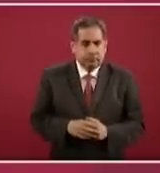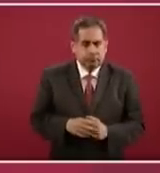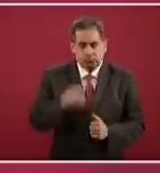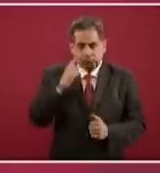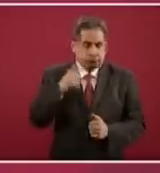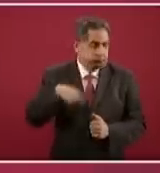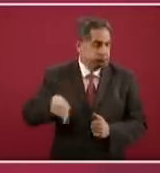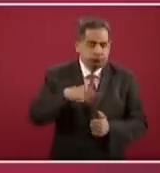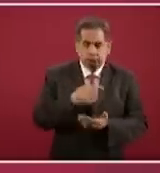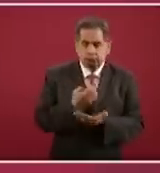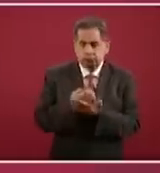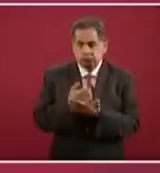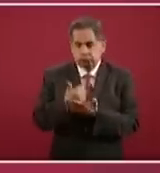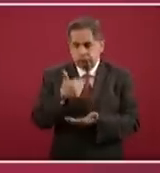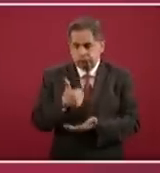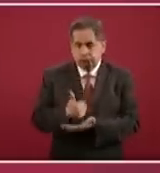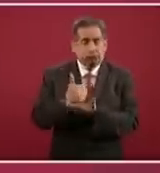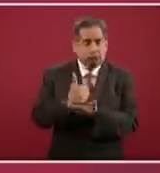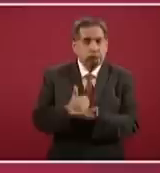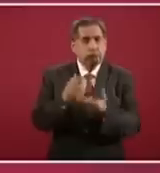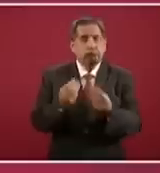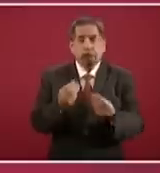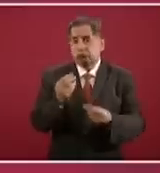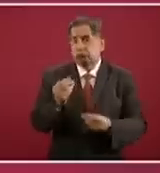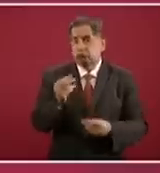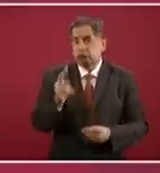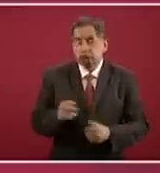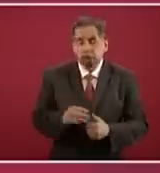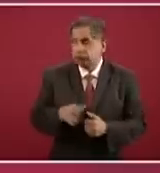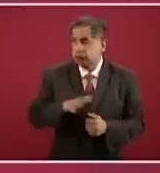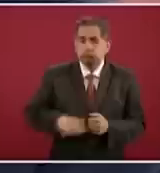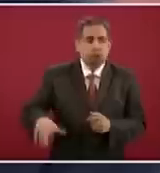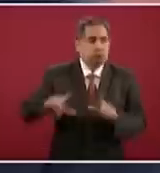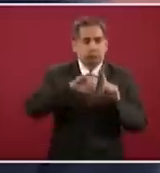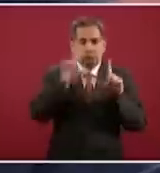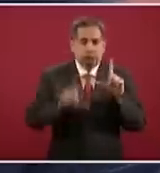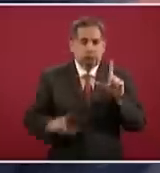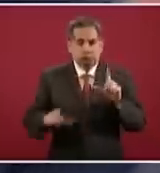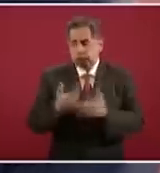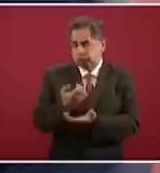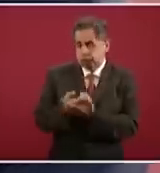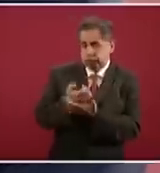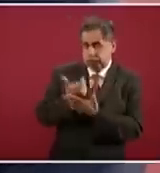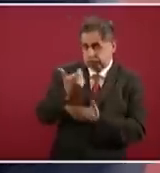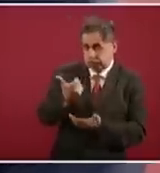a la economía nacional? Porque significa